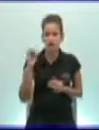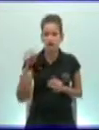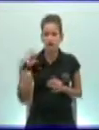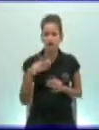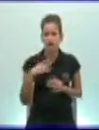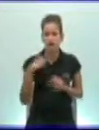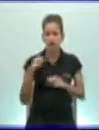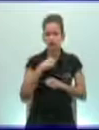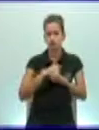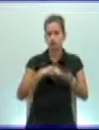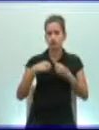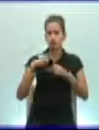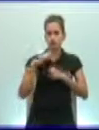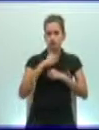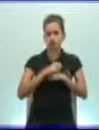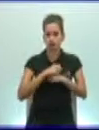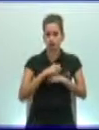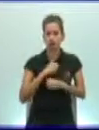a ver.